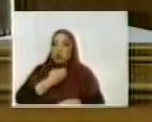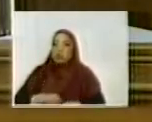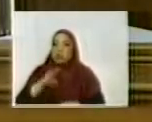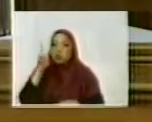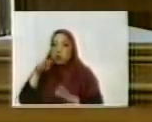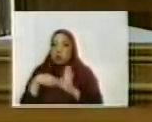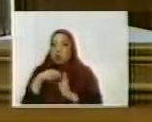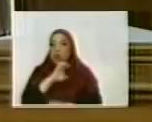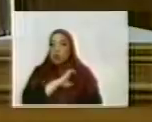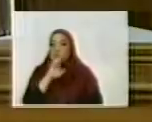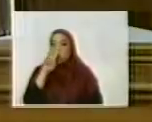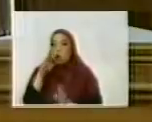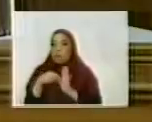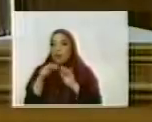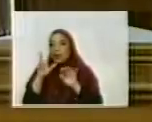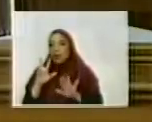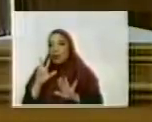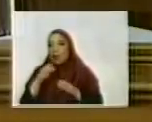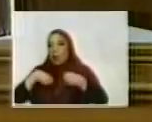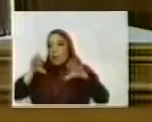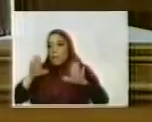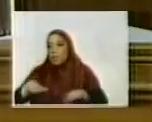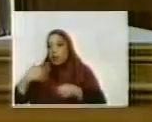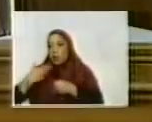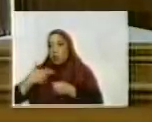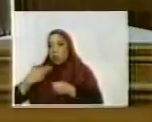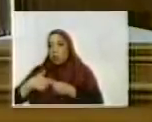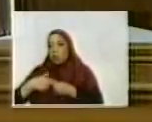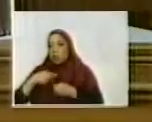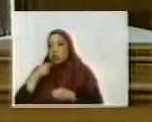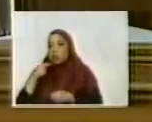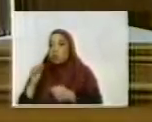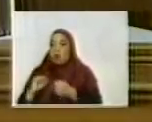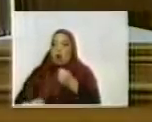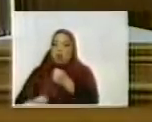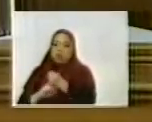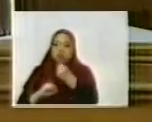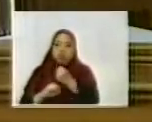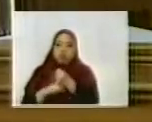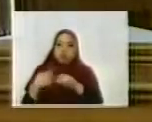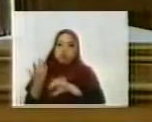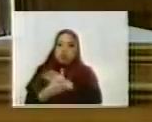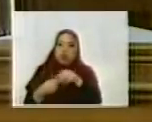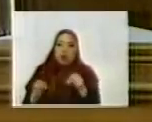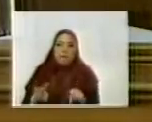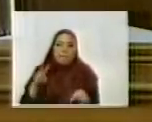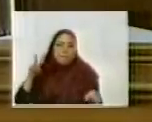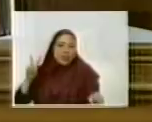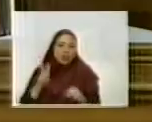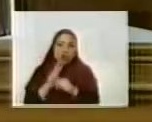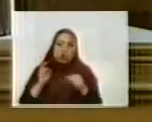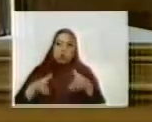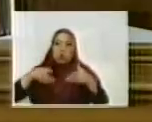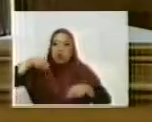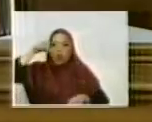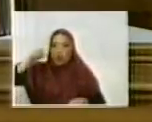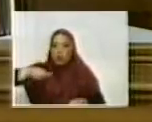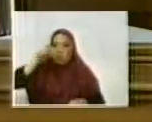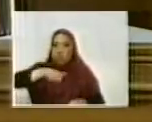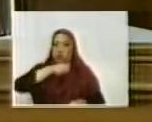de 2002-2003 y convirtiéndose en uno de los artífices de aquella gran victoria popular.